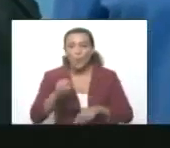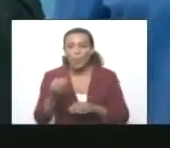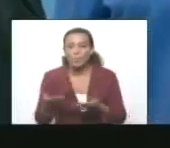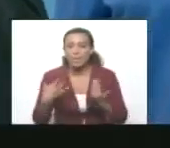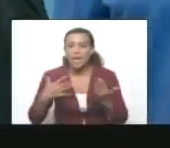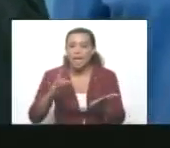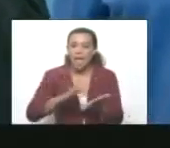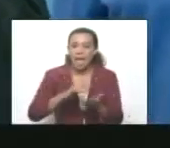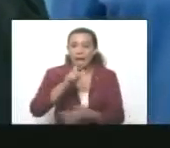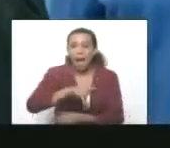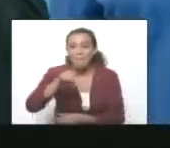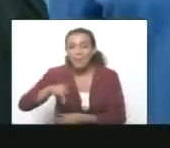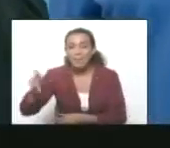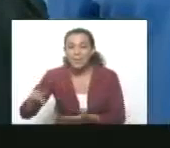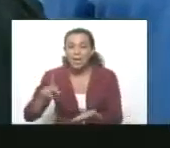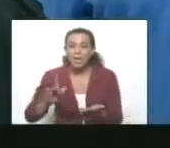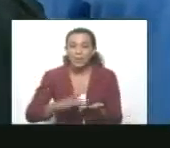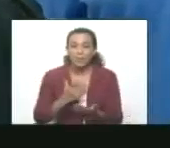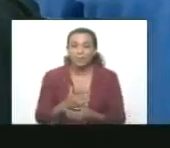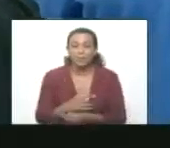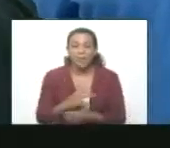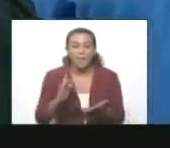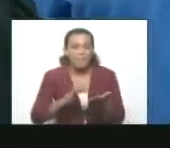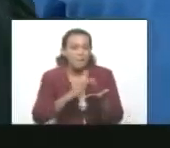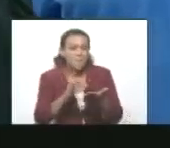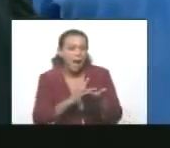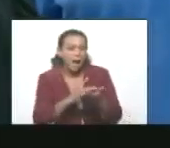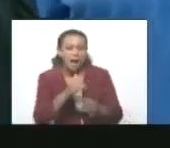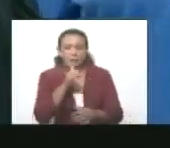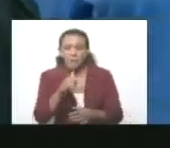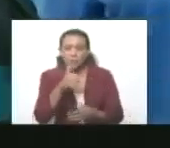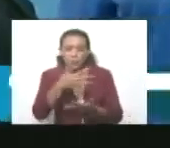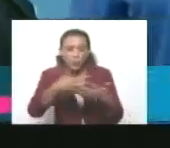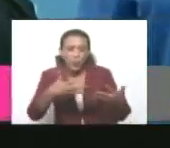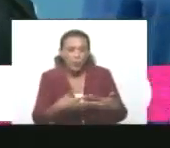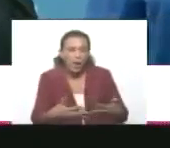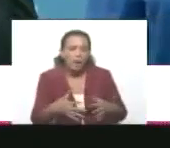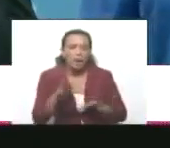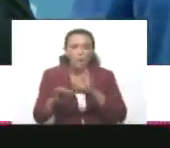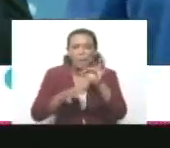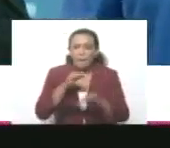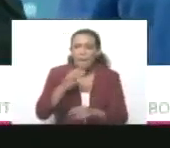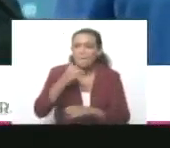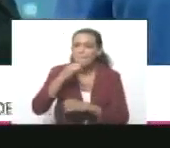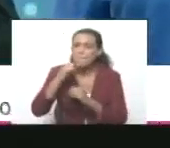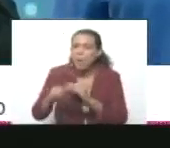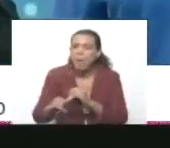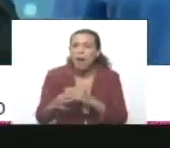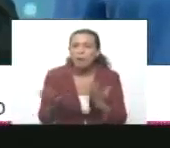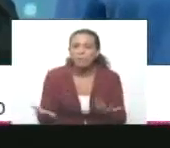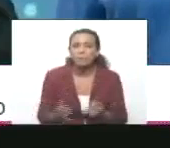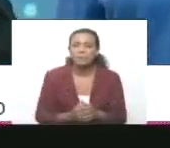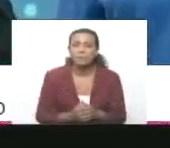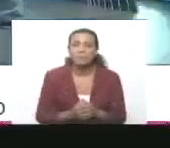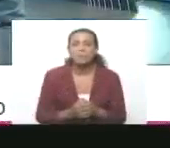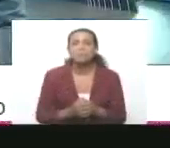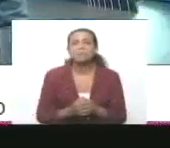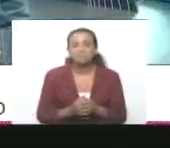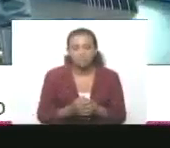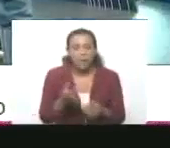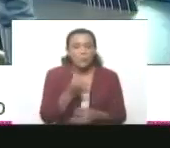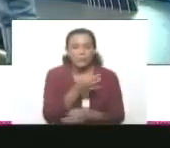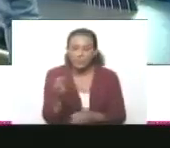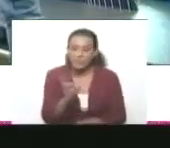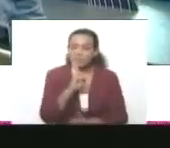entregado, que es la línea 58 del 1x10 ABP del buen gobierno, es